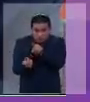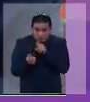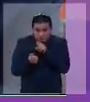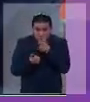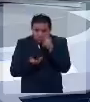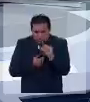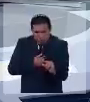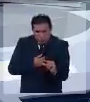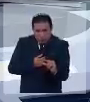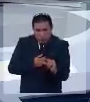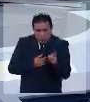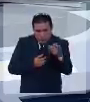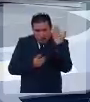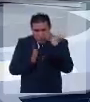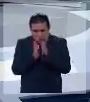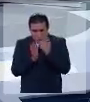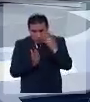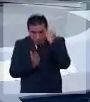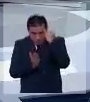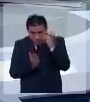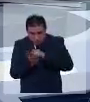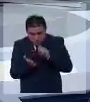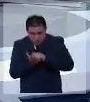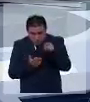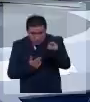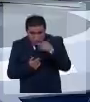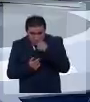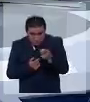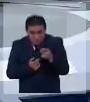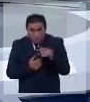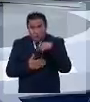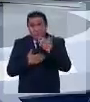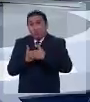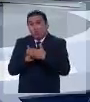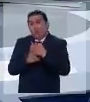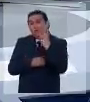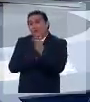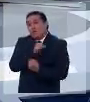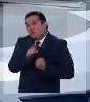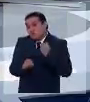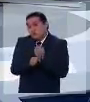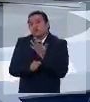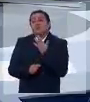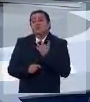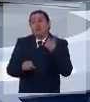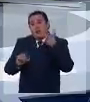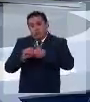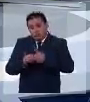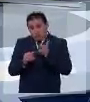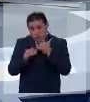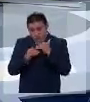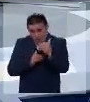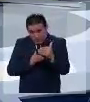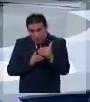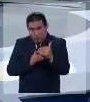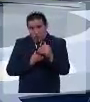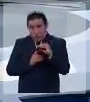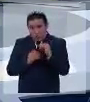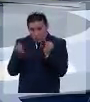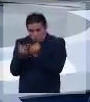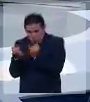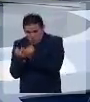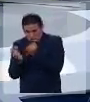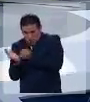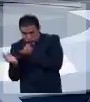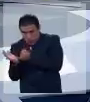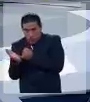para el campo, ha planteado que en 3 años no subirá la gasolina. ¿Se puede hacer todo esto sin incrementar los impuestos, pensando en que